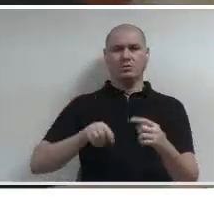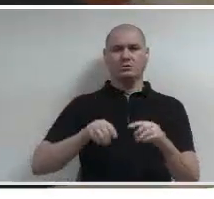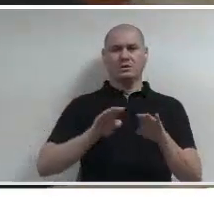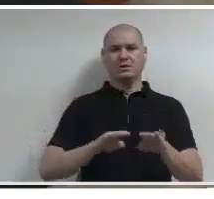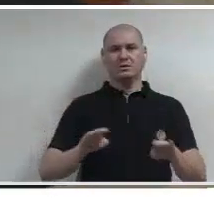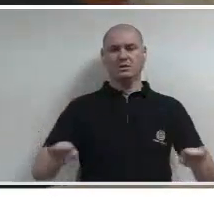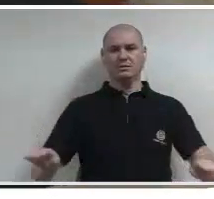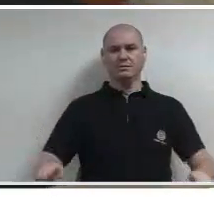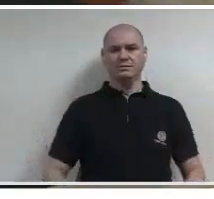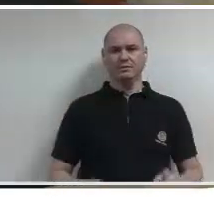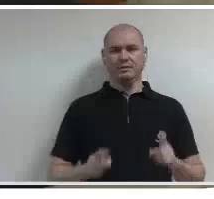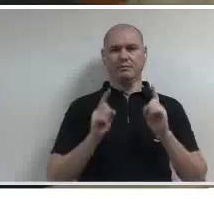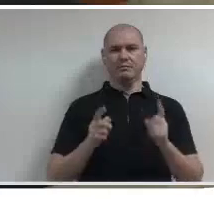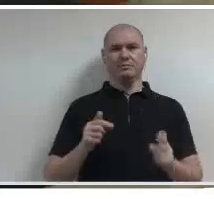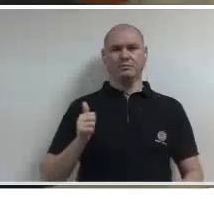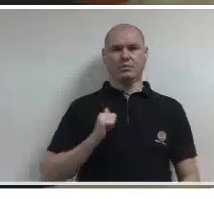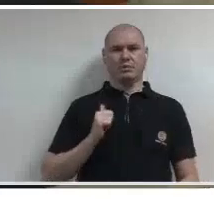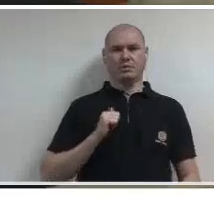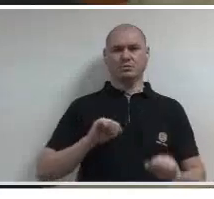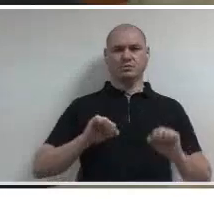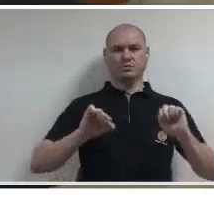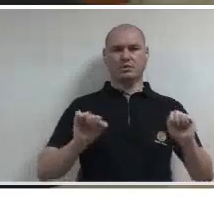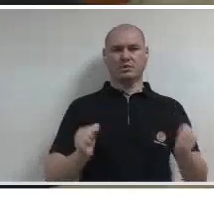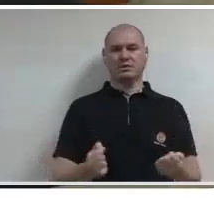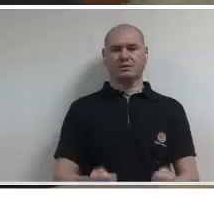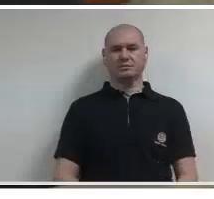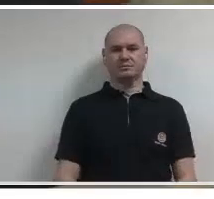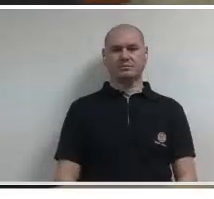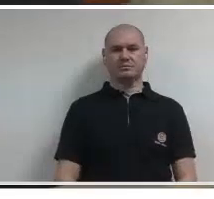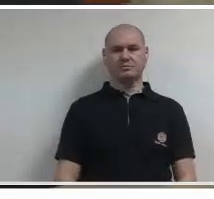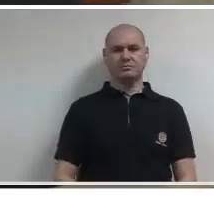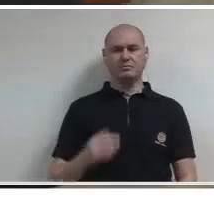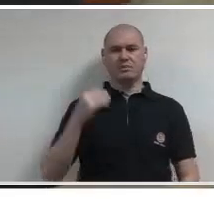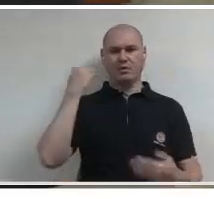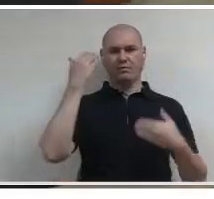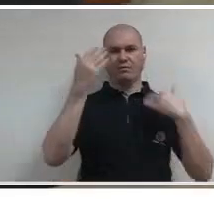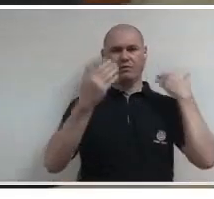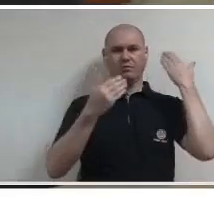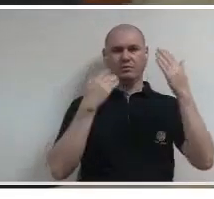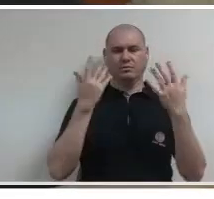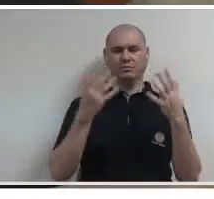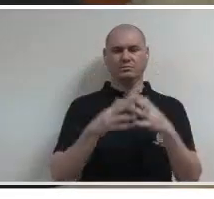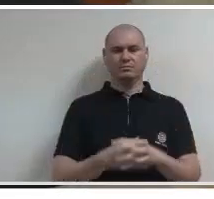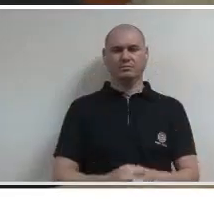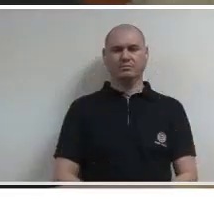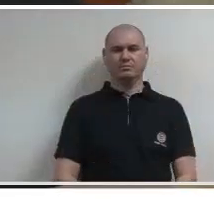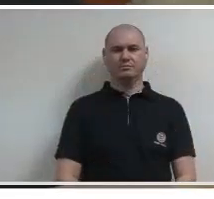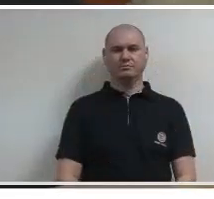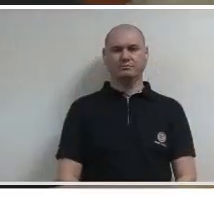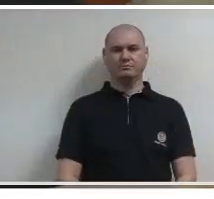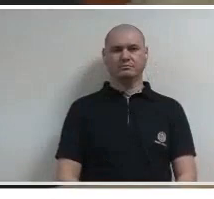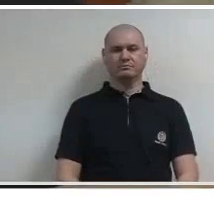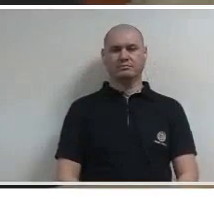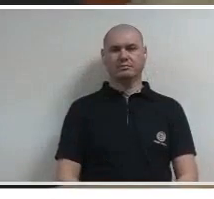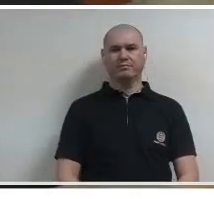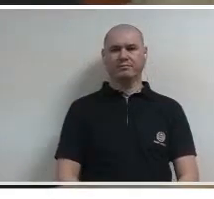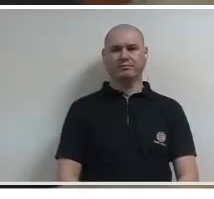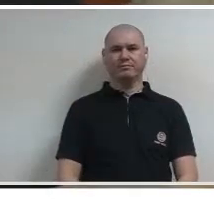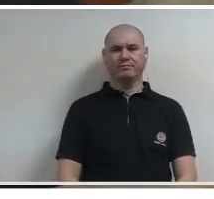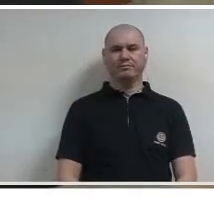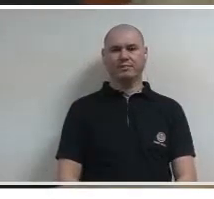hay por amor con Gurucaña de Pecuatiánico, magistrada en este ya, oye, suspendida a cuella, va a